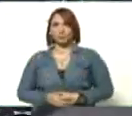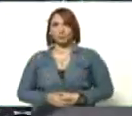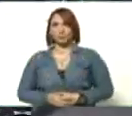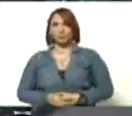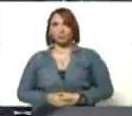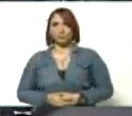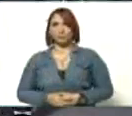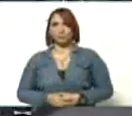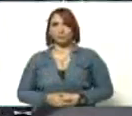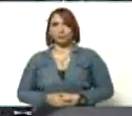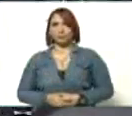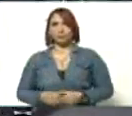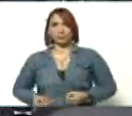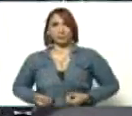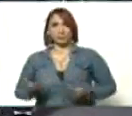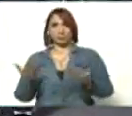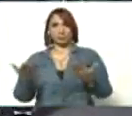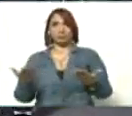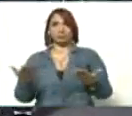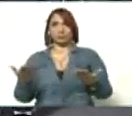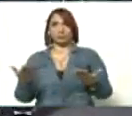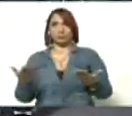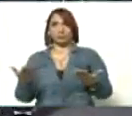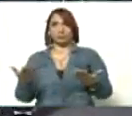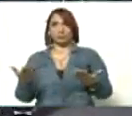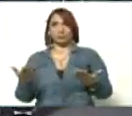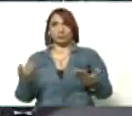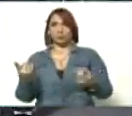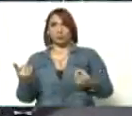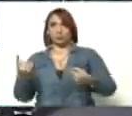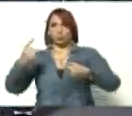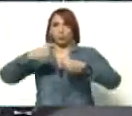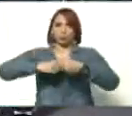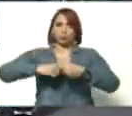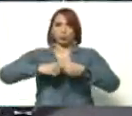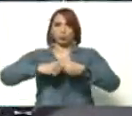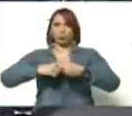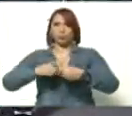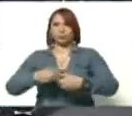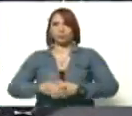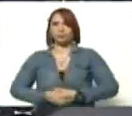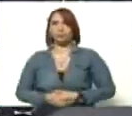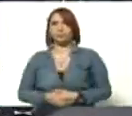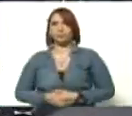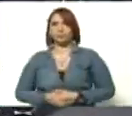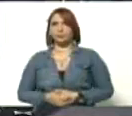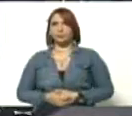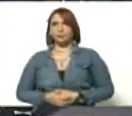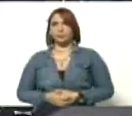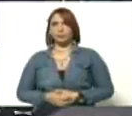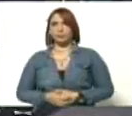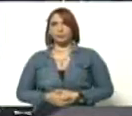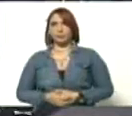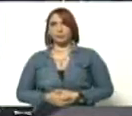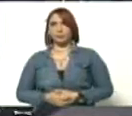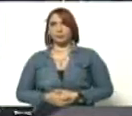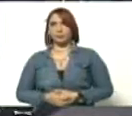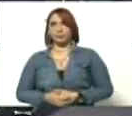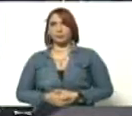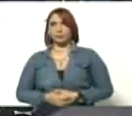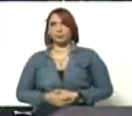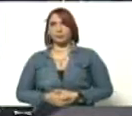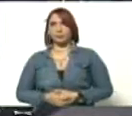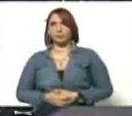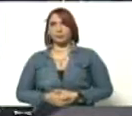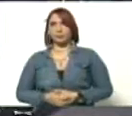que se les brinda de ser incluidos en el de